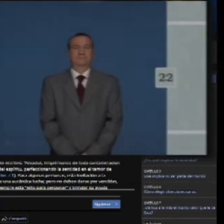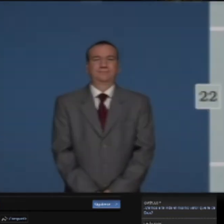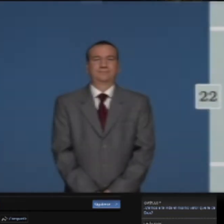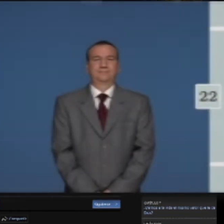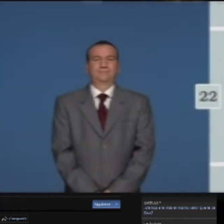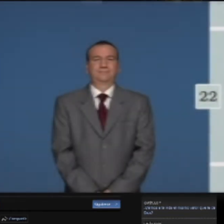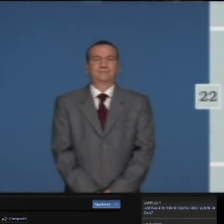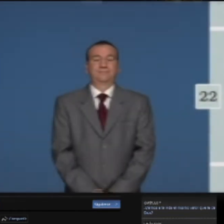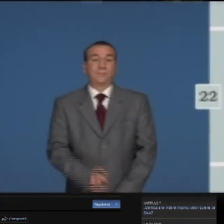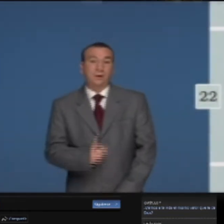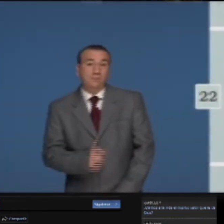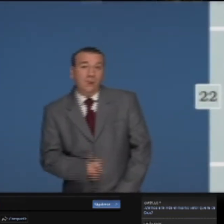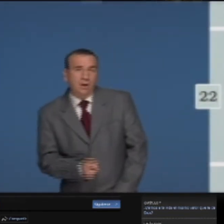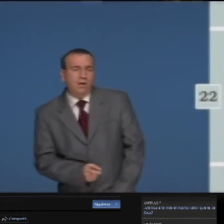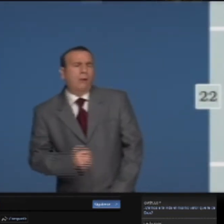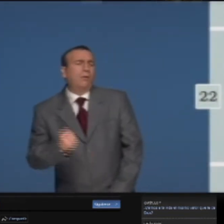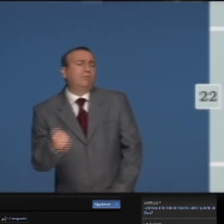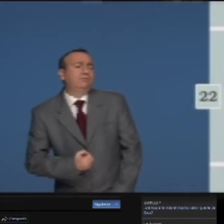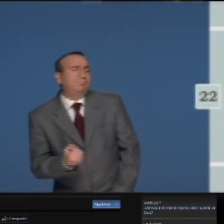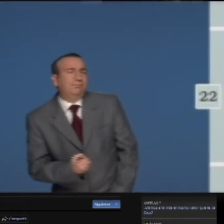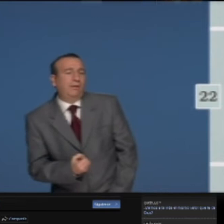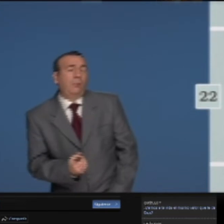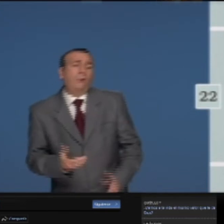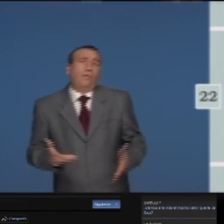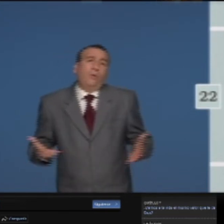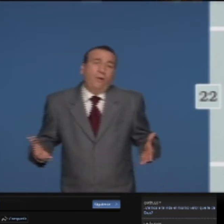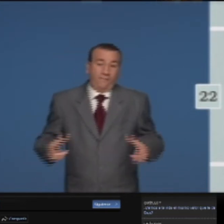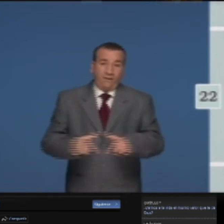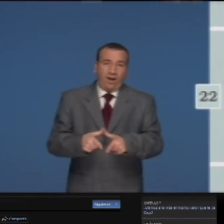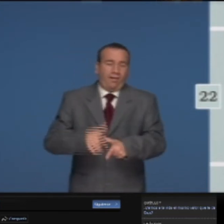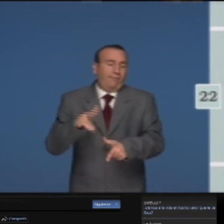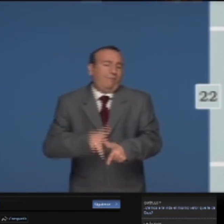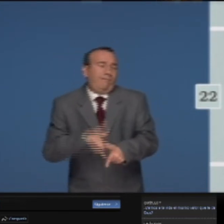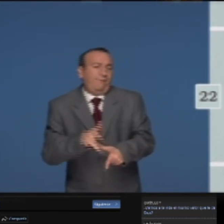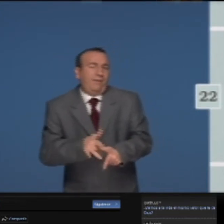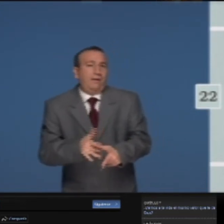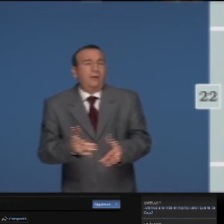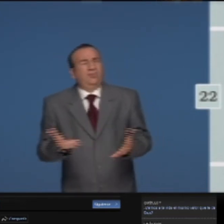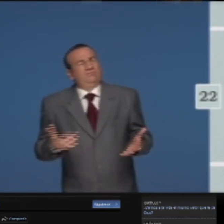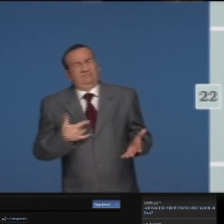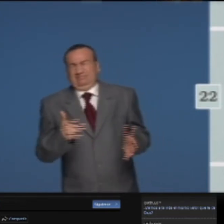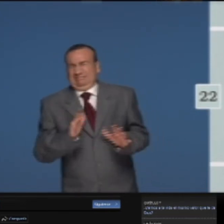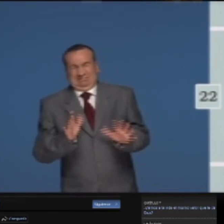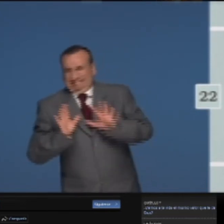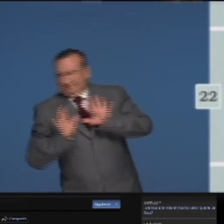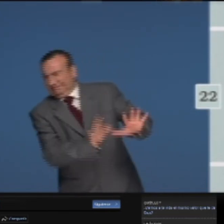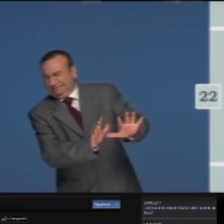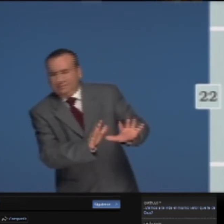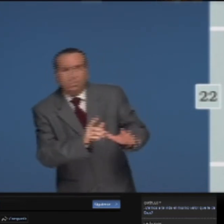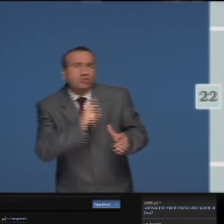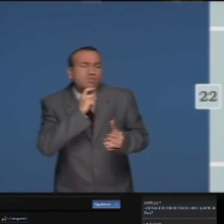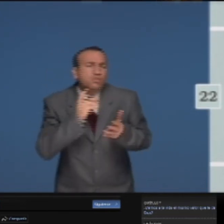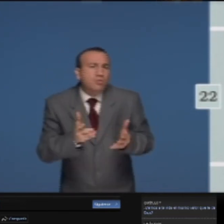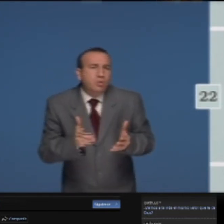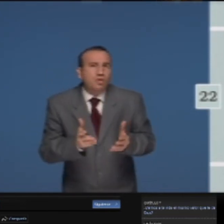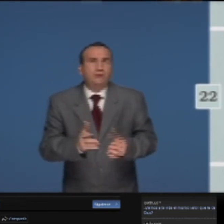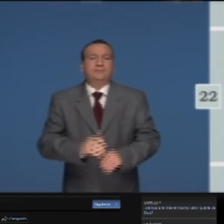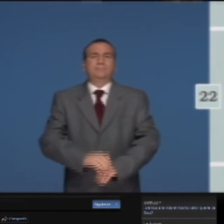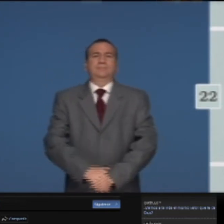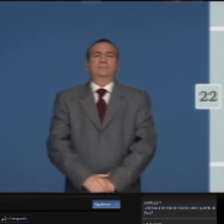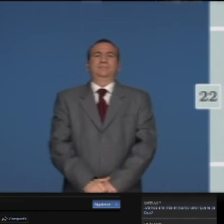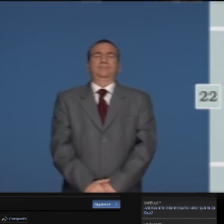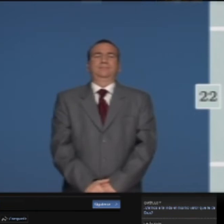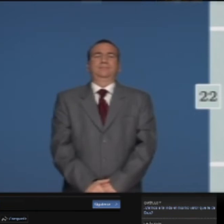¿Cómo vencer la masturbación? La masturbación es un vicio que perjudica la espiritualidad, pues